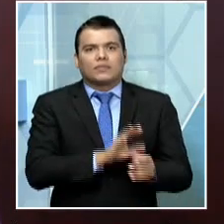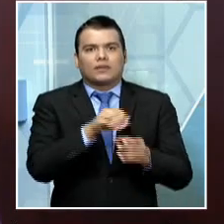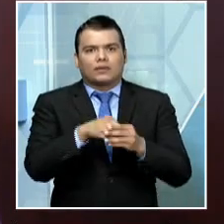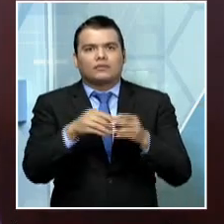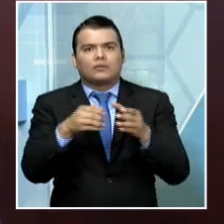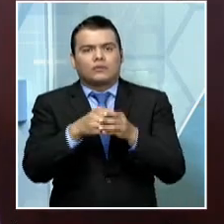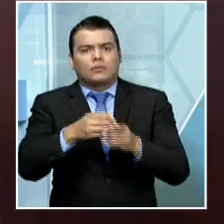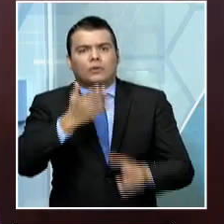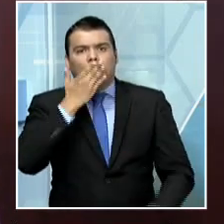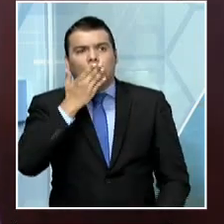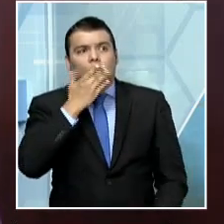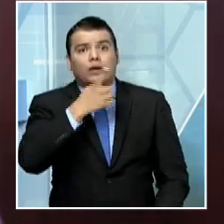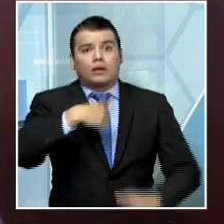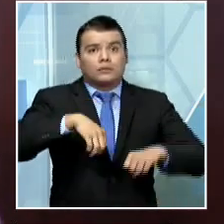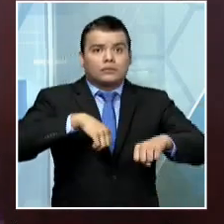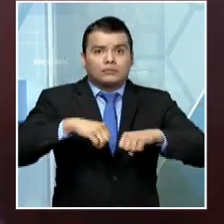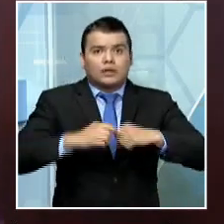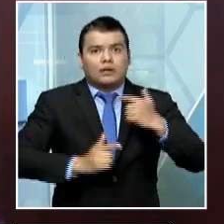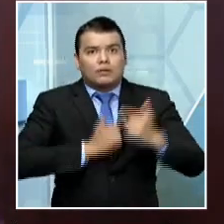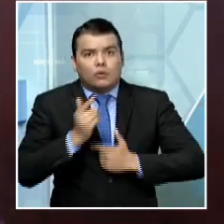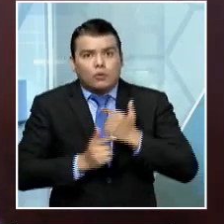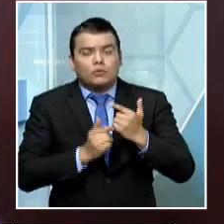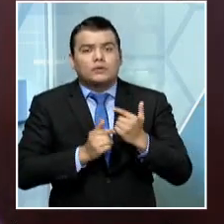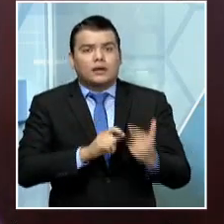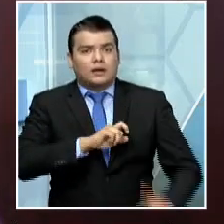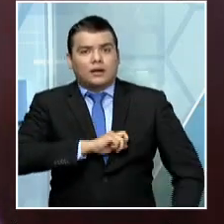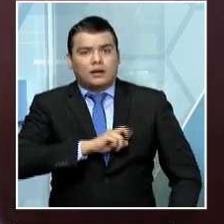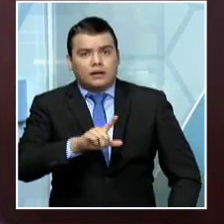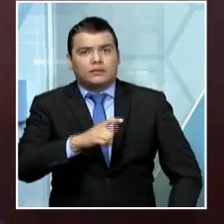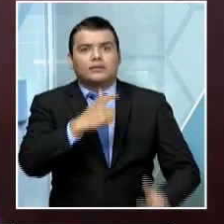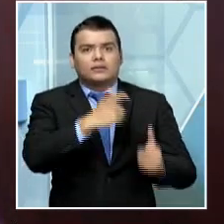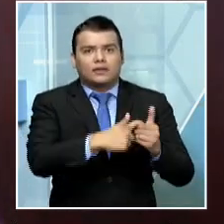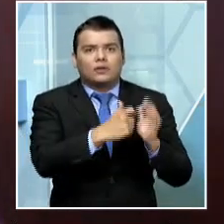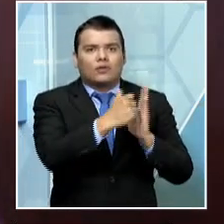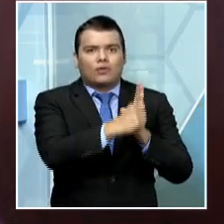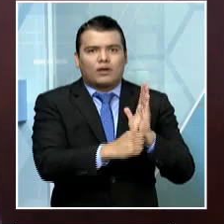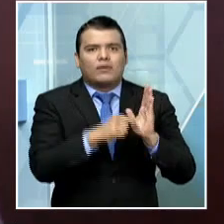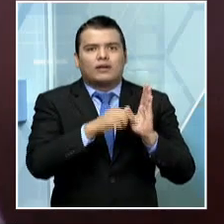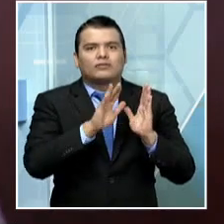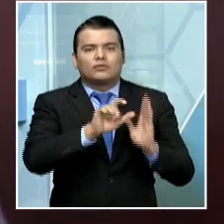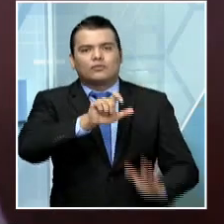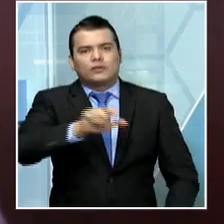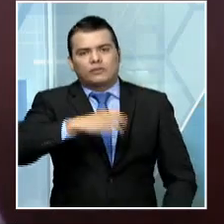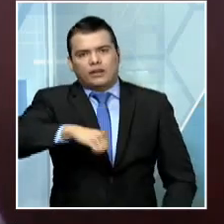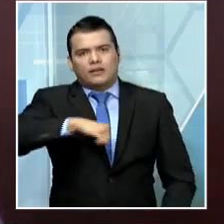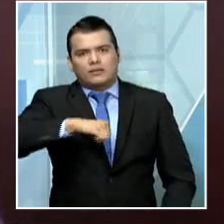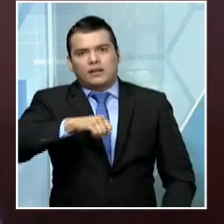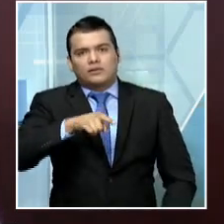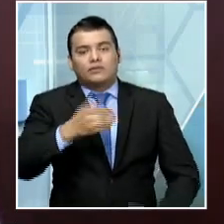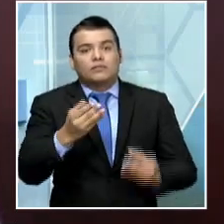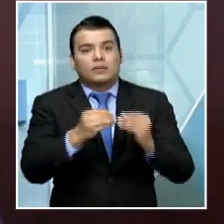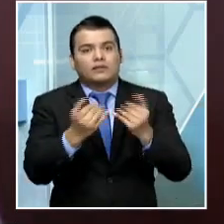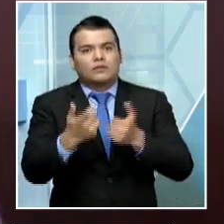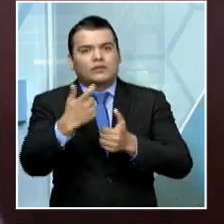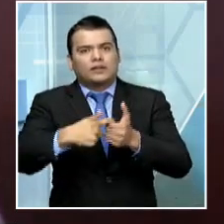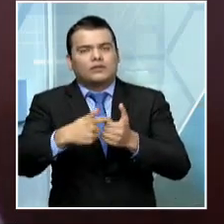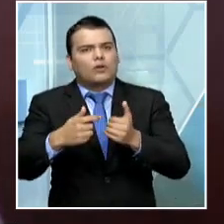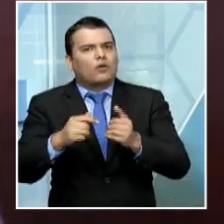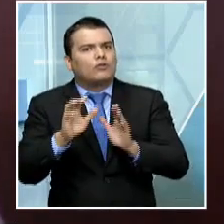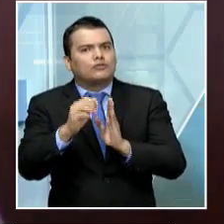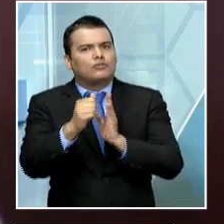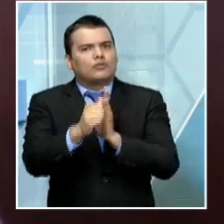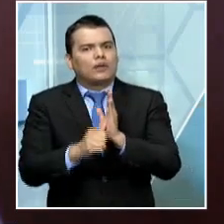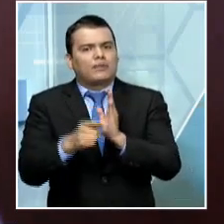sido cabildante, hasta en el programa de derechos humanos y actualmente ayuda en el programa de justicia social,